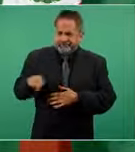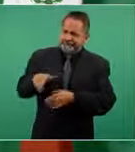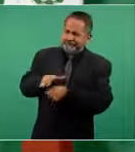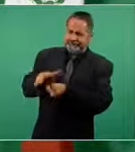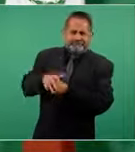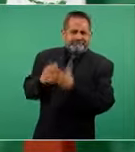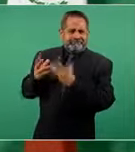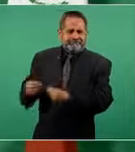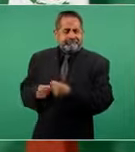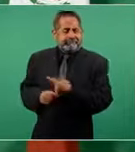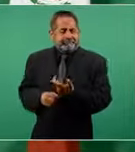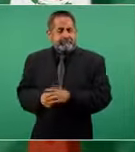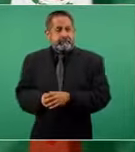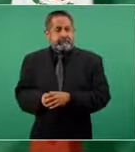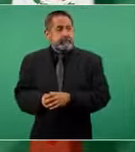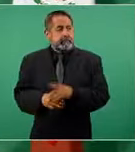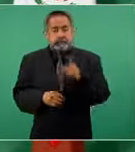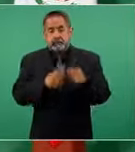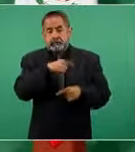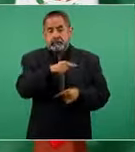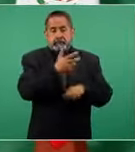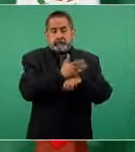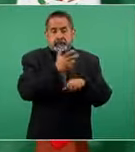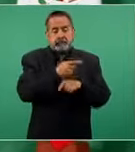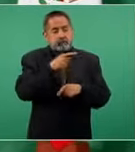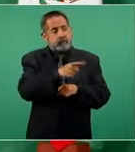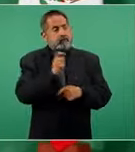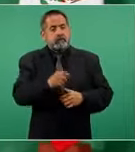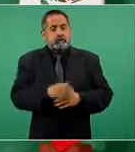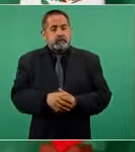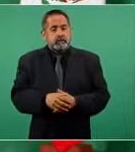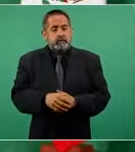en Estados Unidos están naciendo